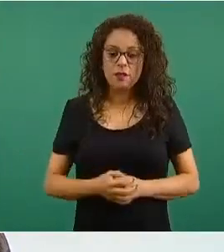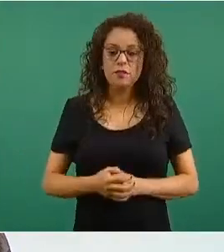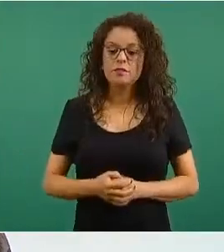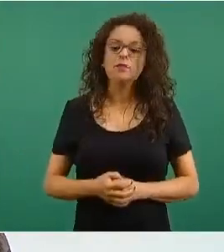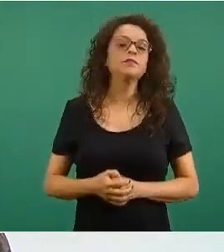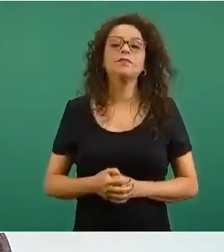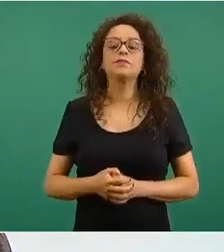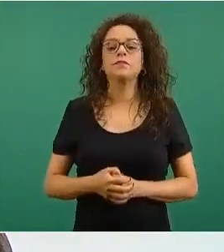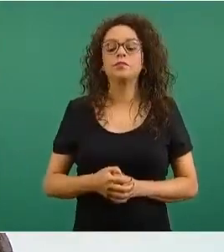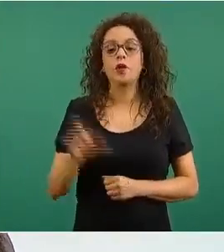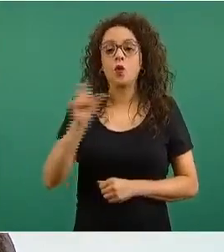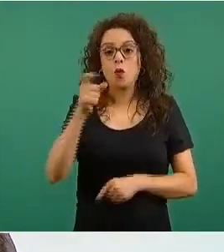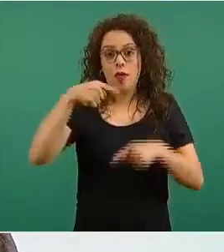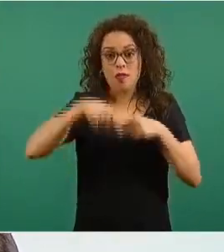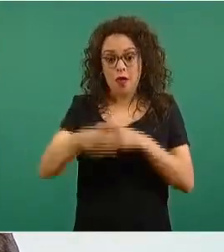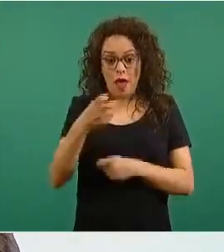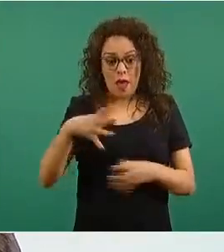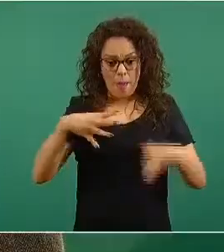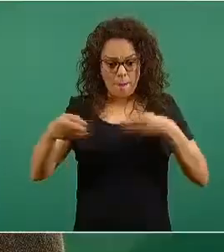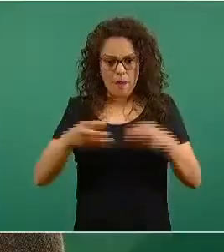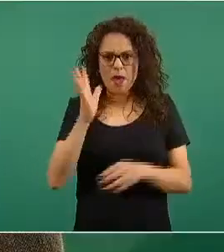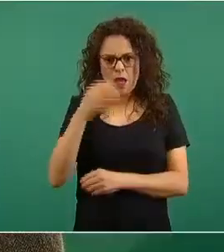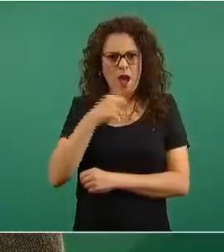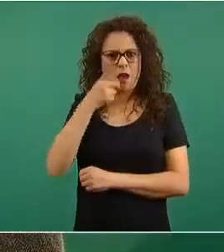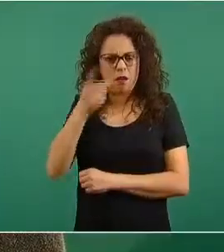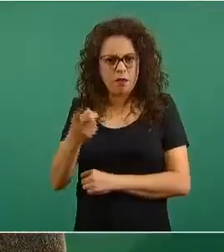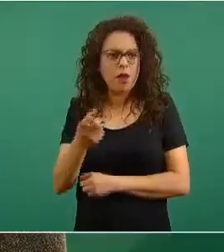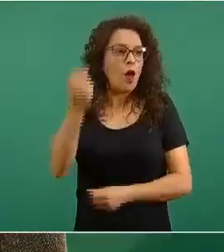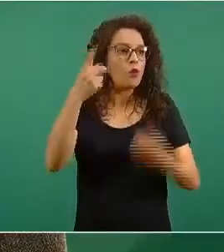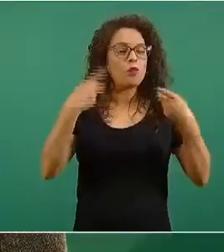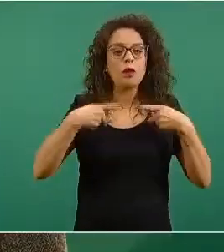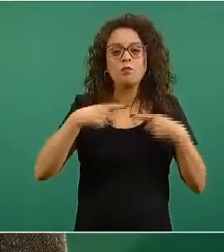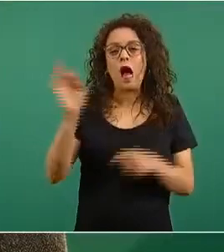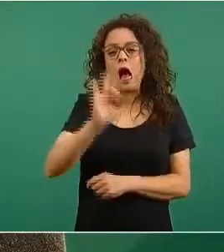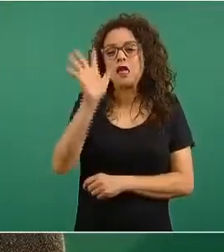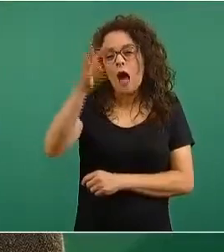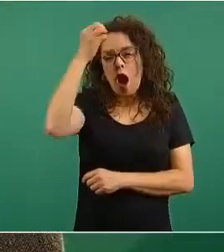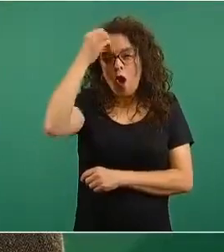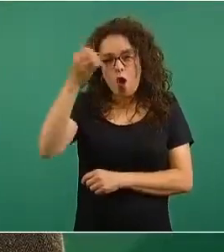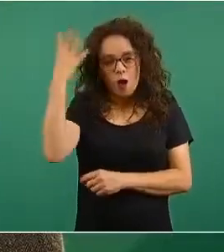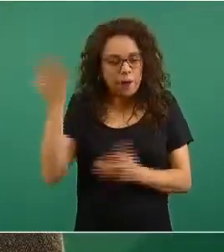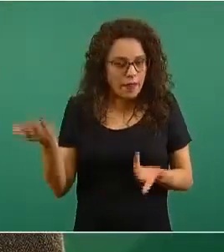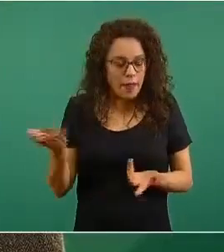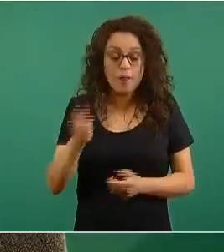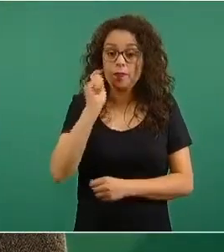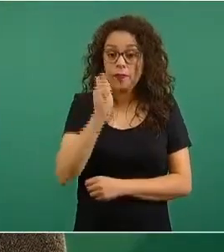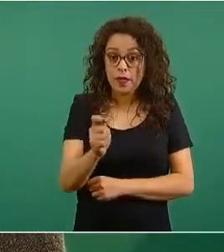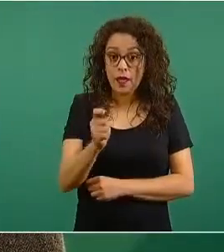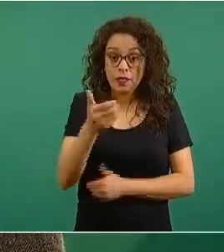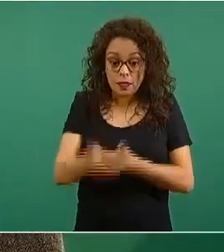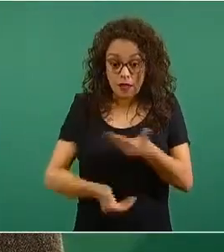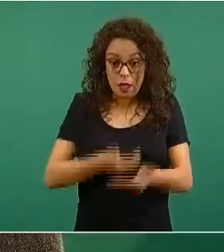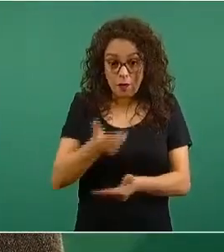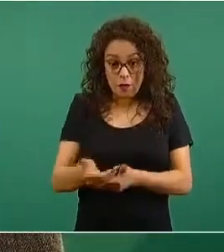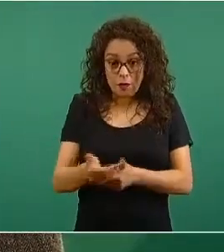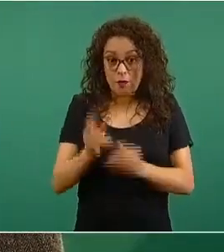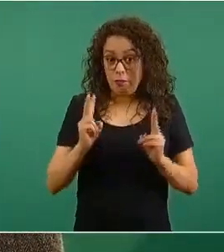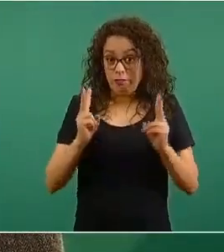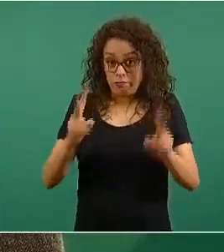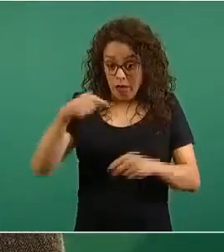la epidemia, quizá hay personas que no lo saben o ya lo olvidaron, los servicios funerarios en México de por sí son